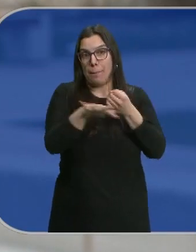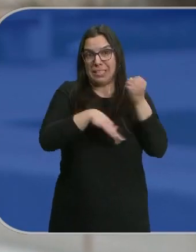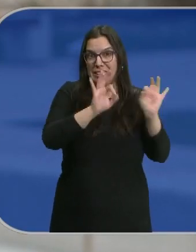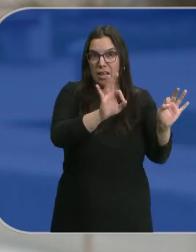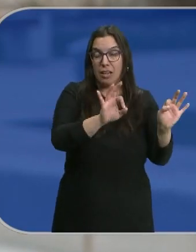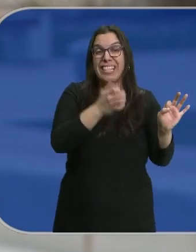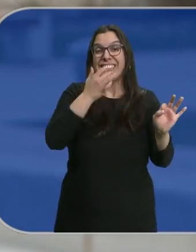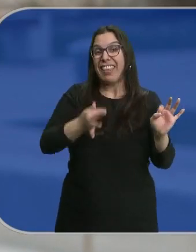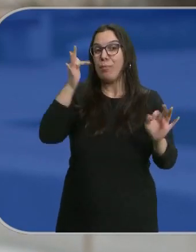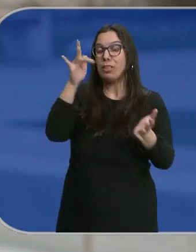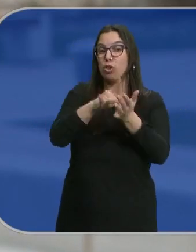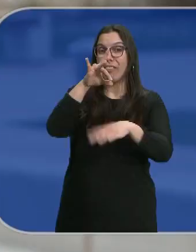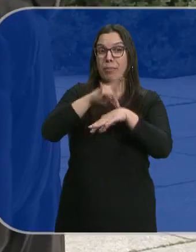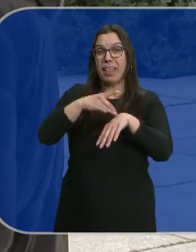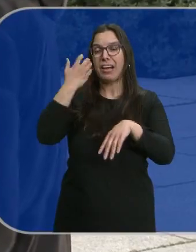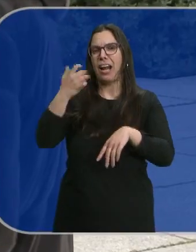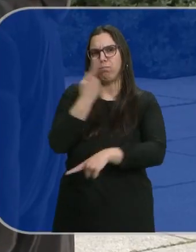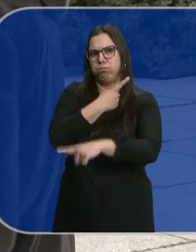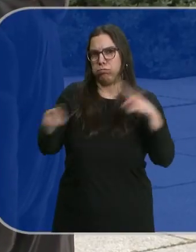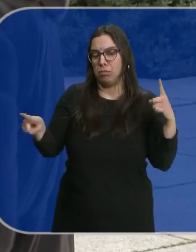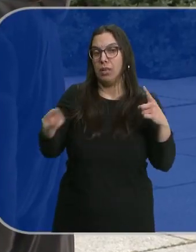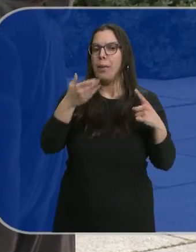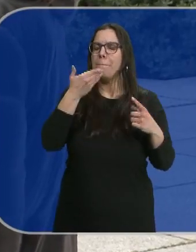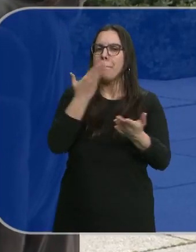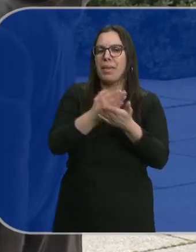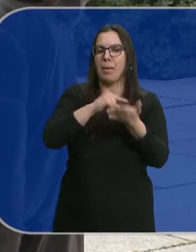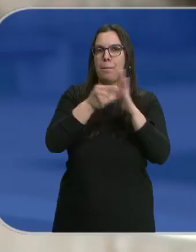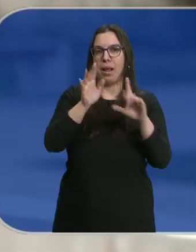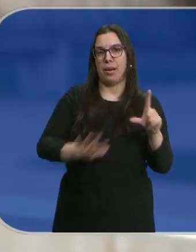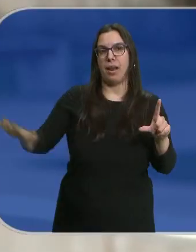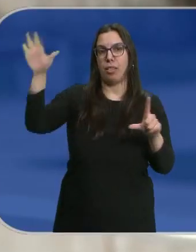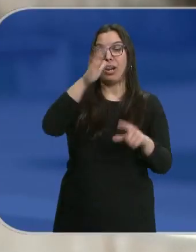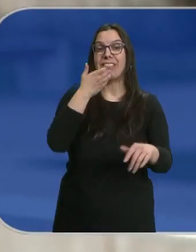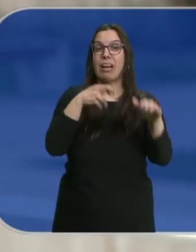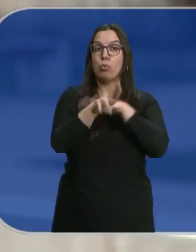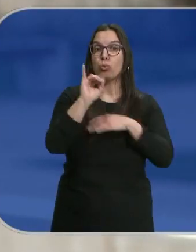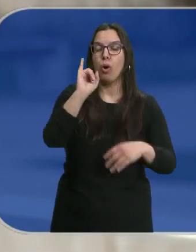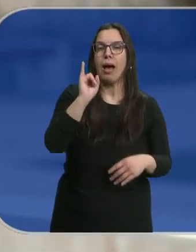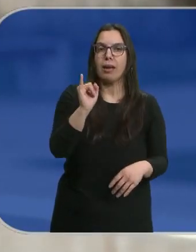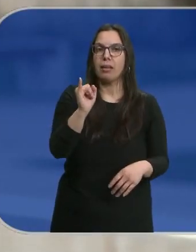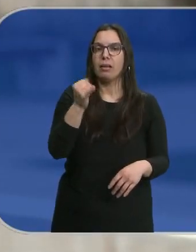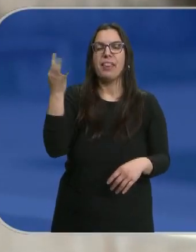básica, en enfermedades raras aún más. Piden un plan nacional. Si hay medios,